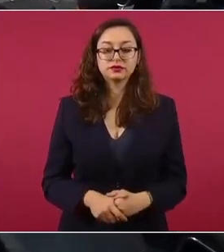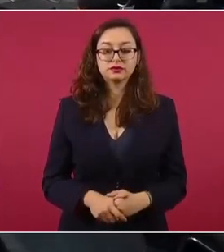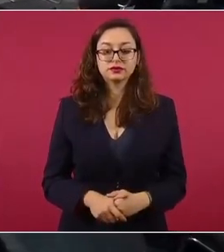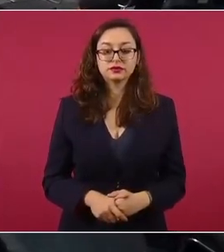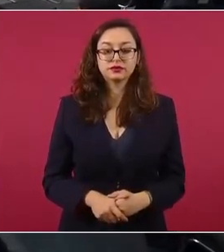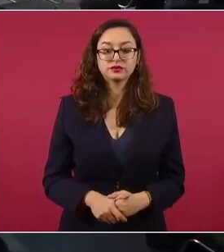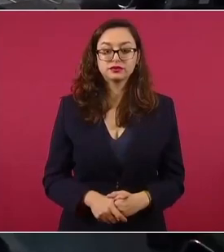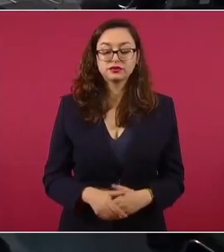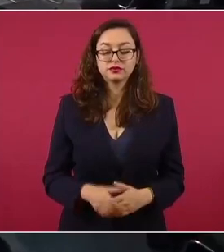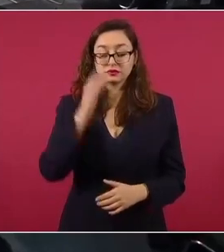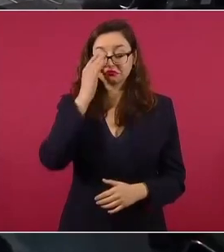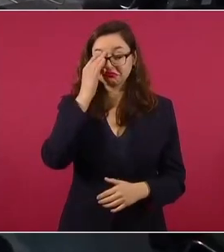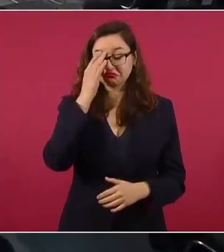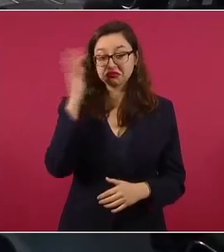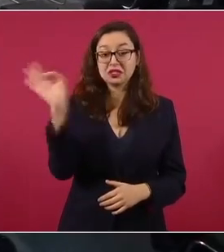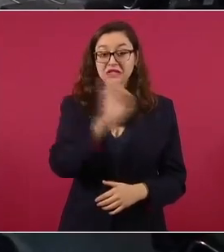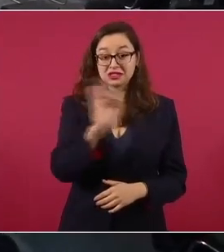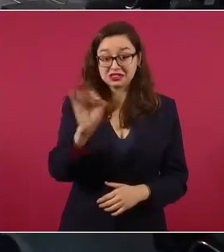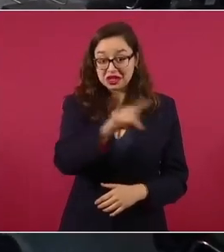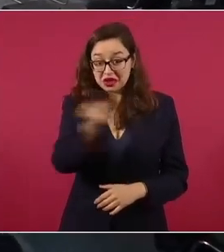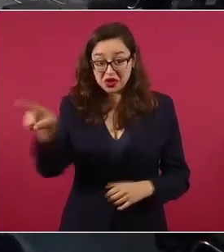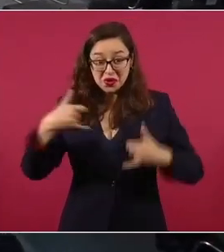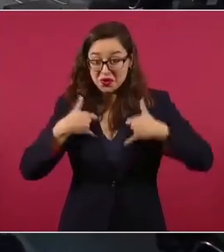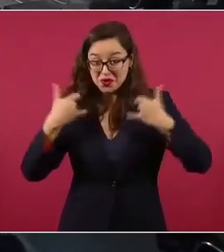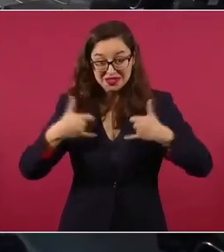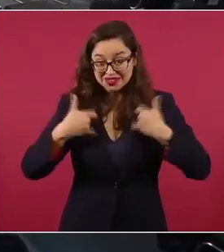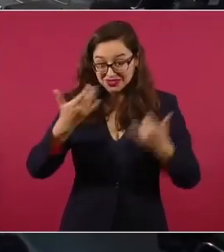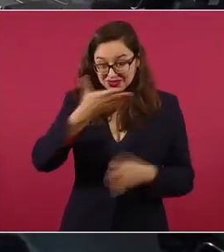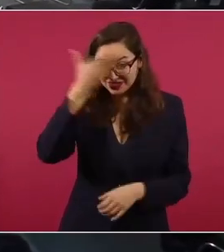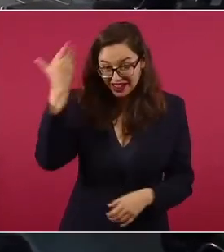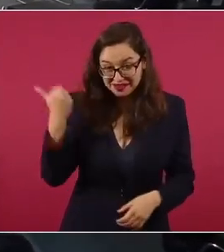Esto para los jóvenes. Ah, otra cosa que me dio mucho gusto.